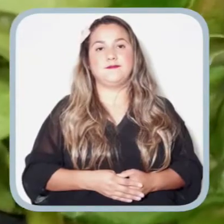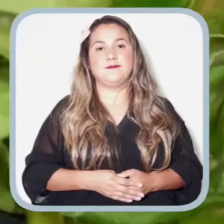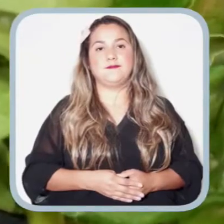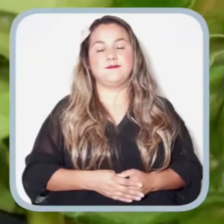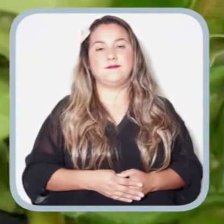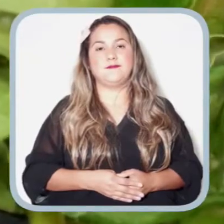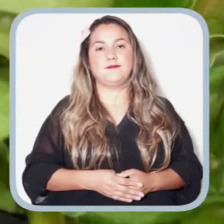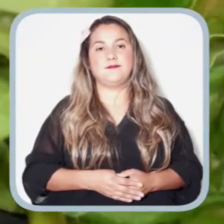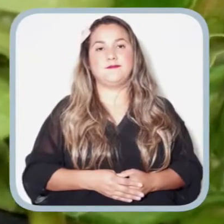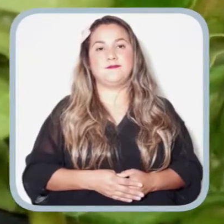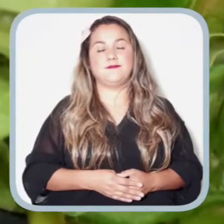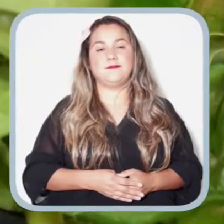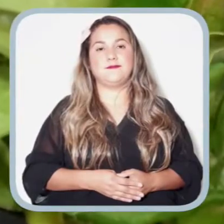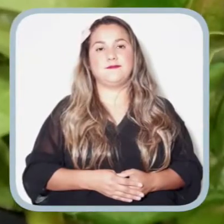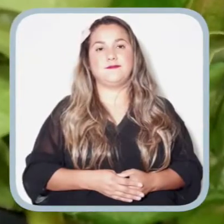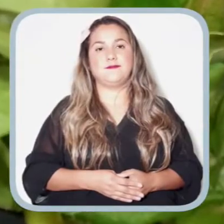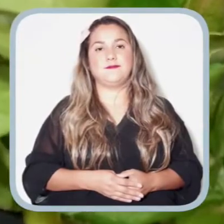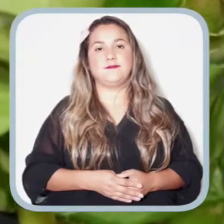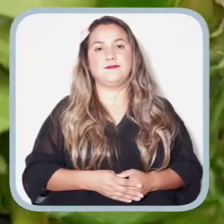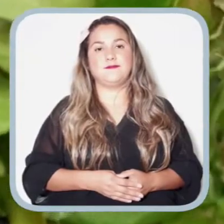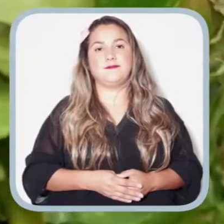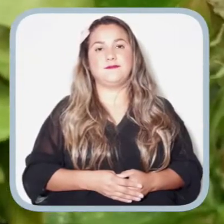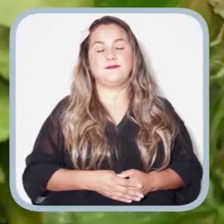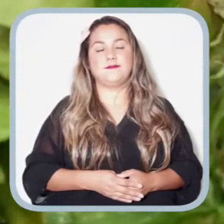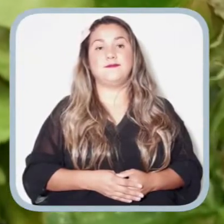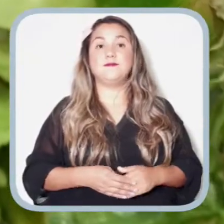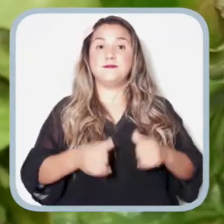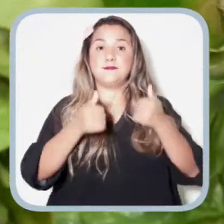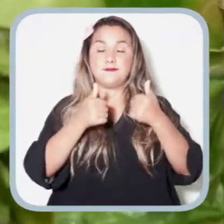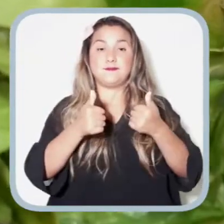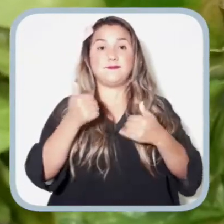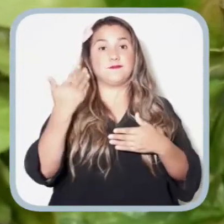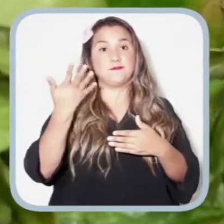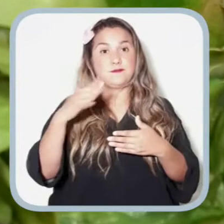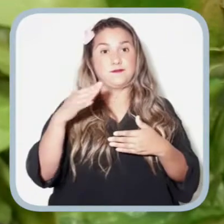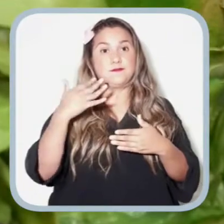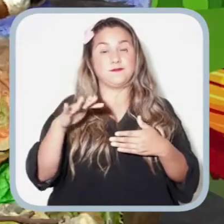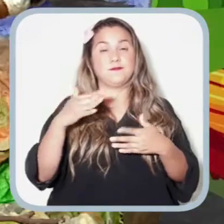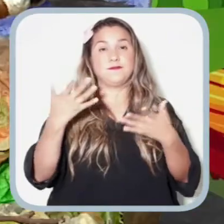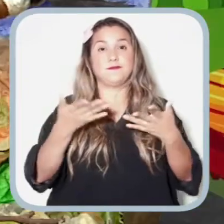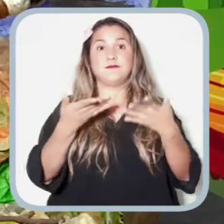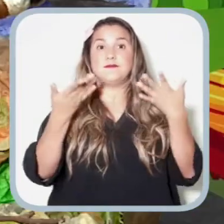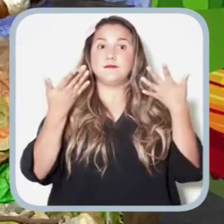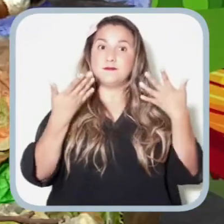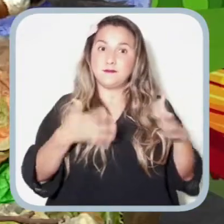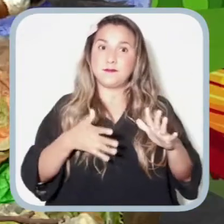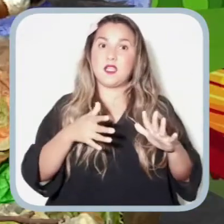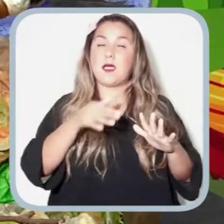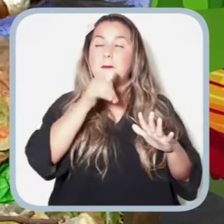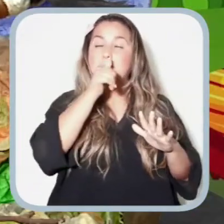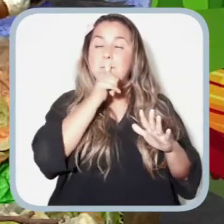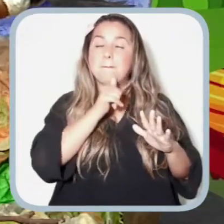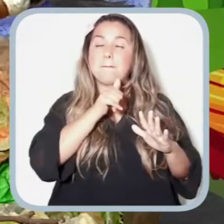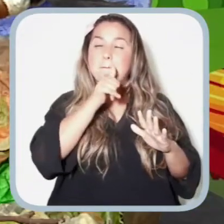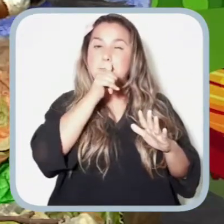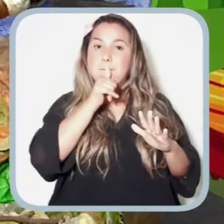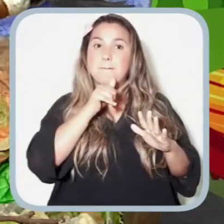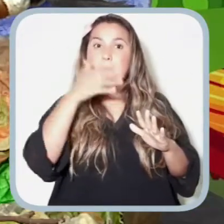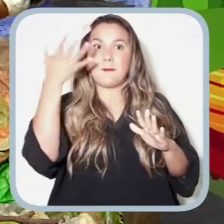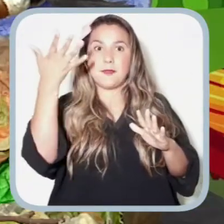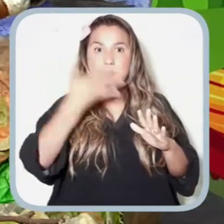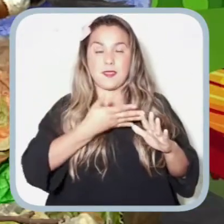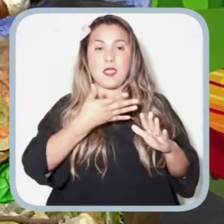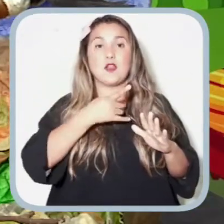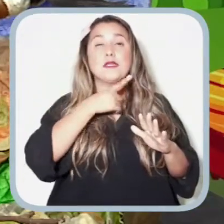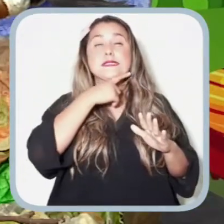muy bien bueno importante como ya pinte negro' tengo que tener paciencia en este proceso debo dejar